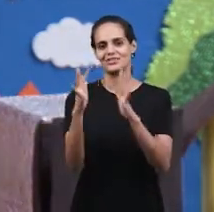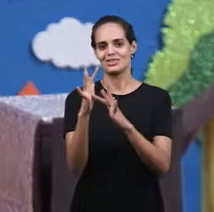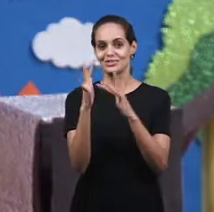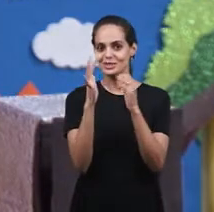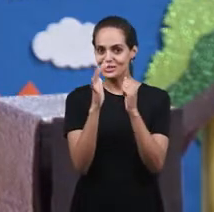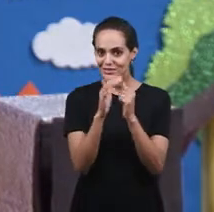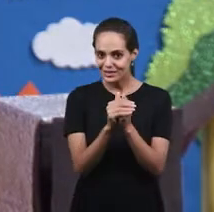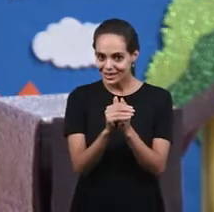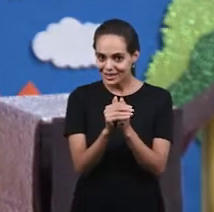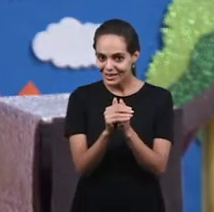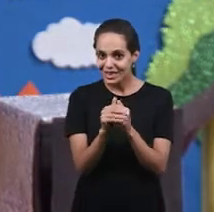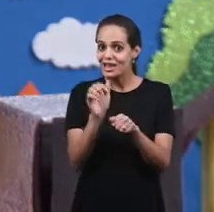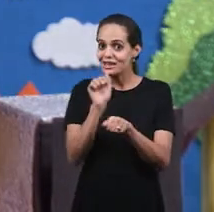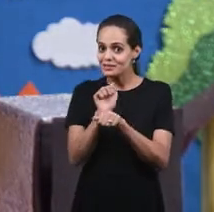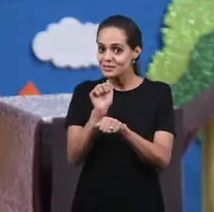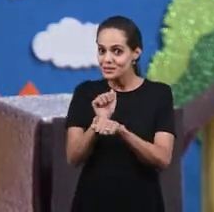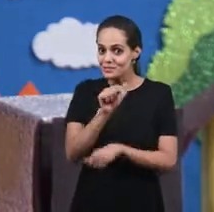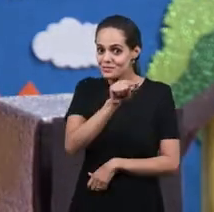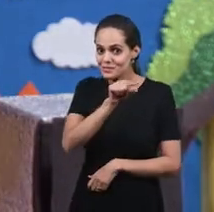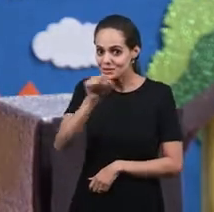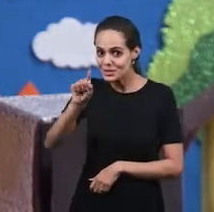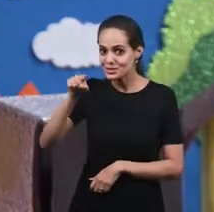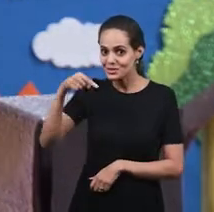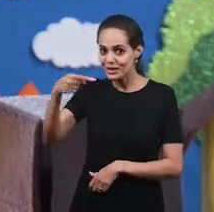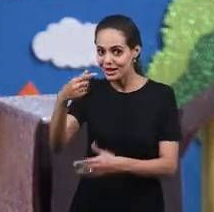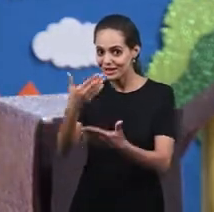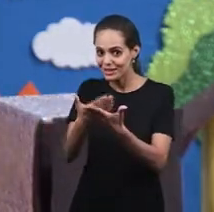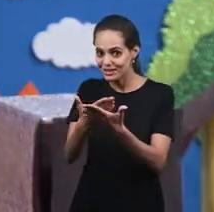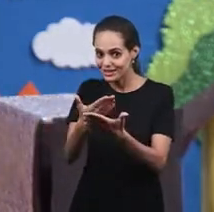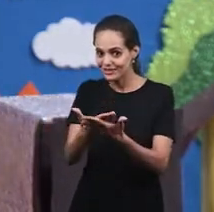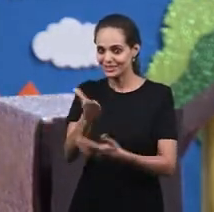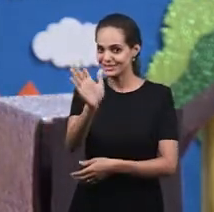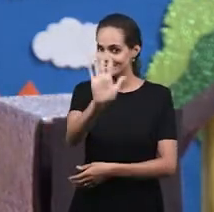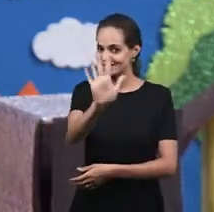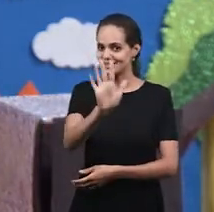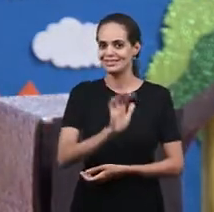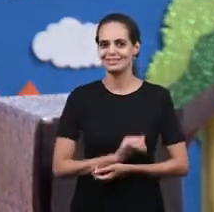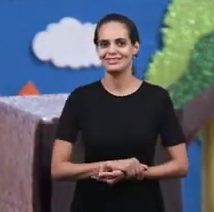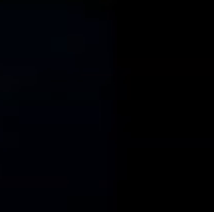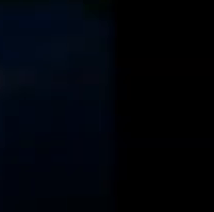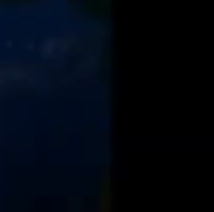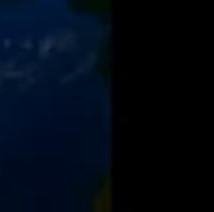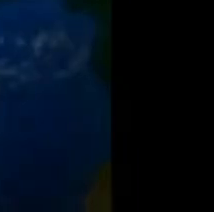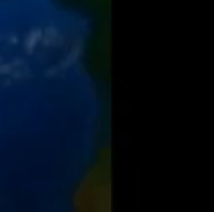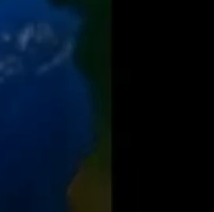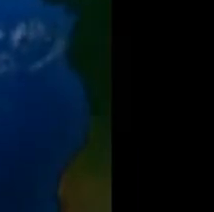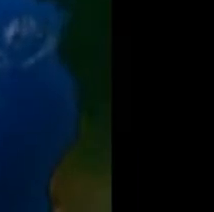Señor Jesús y los esperamos a ustedes en la próxima clase.